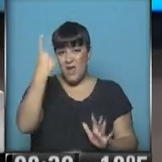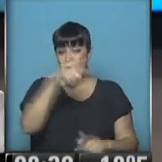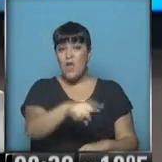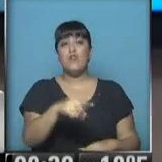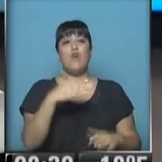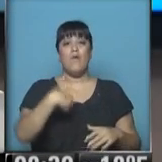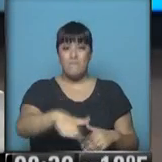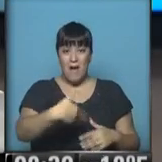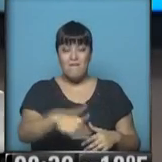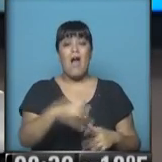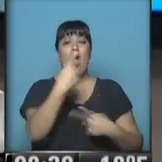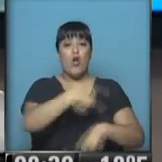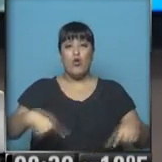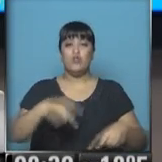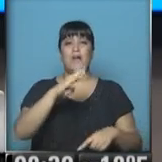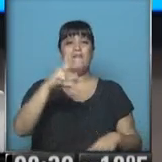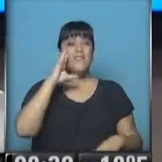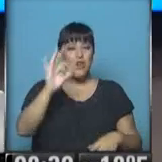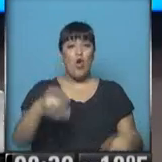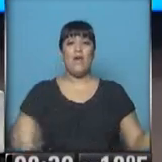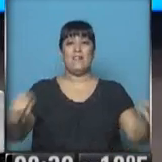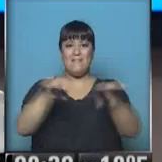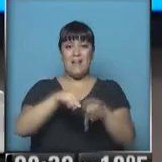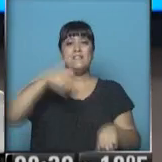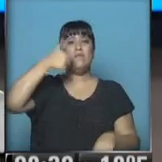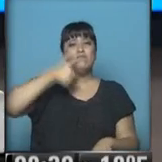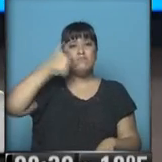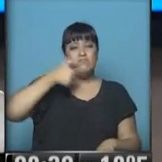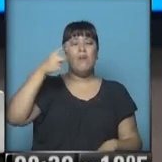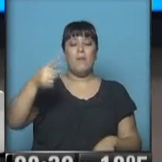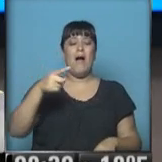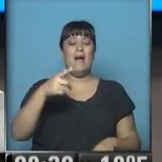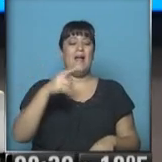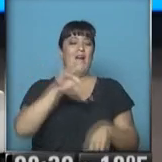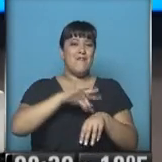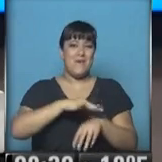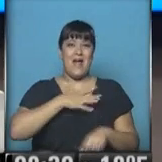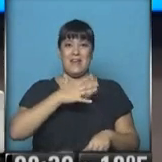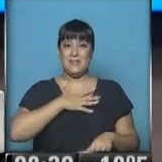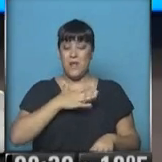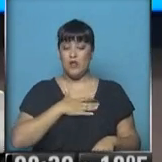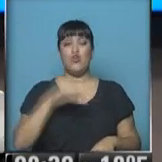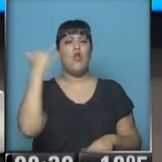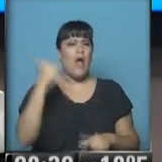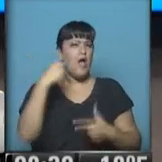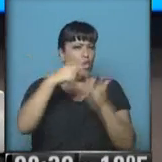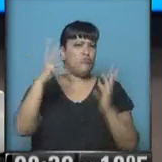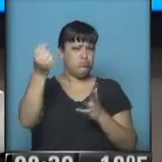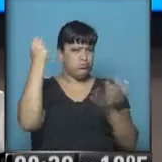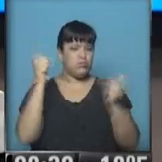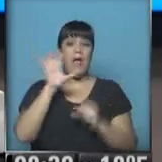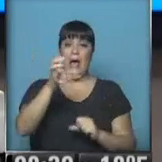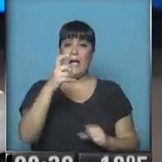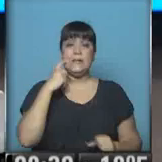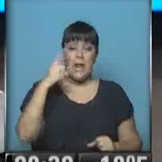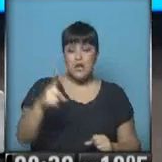va a realizar bioe equivalencias en inhaladores para enfermos respiratorios pero bueno hay otros logros Entre Ríos se conformó